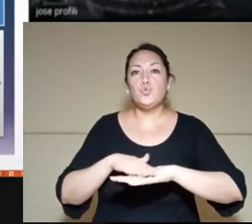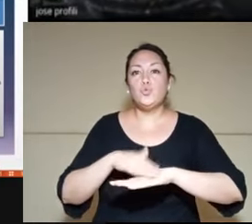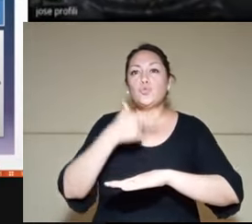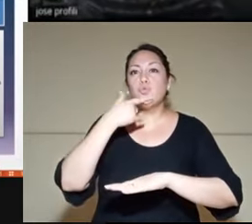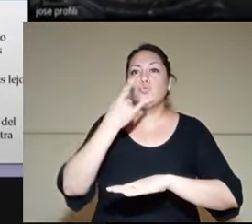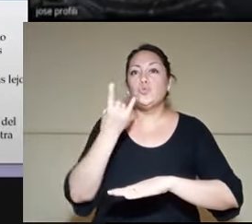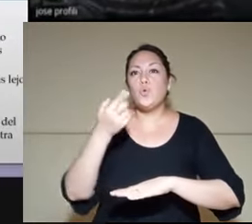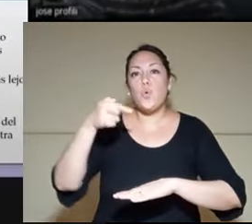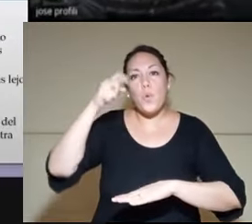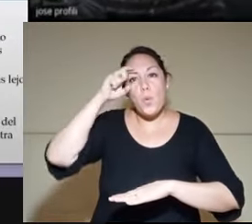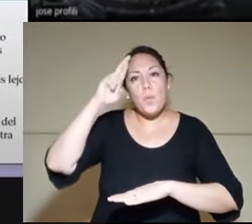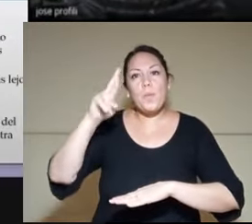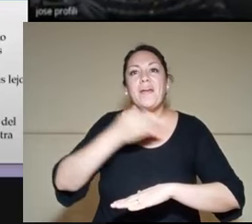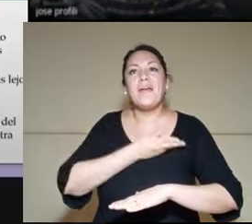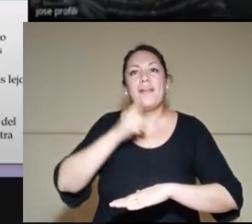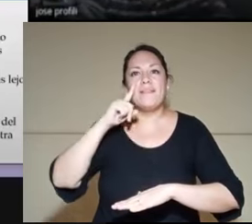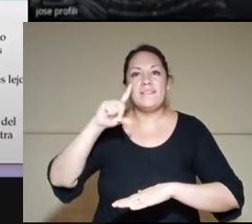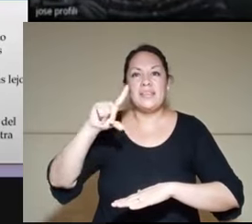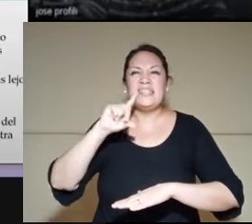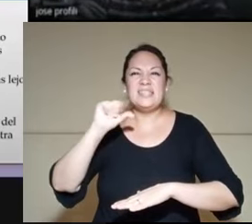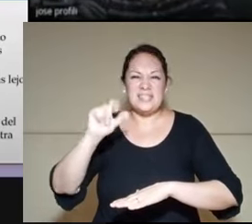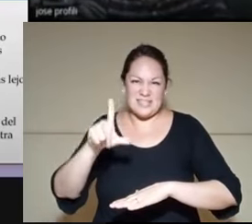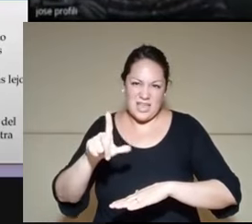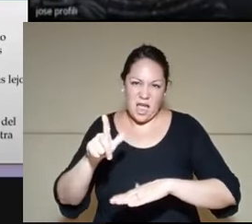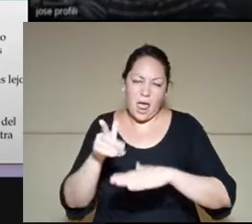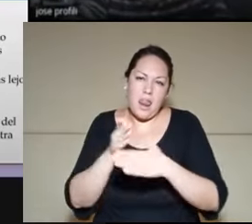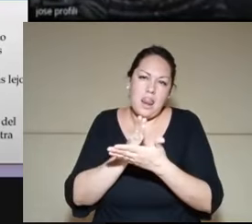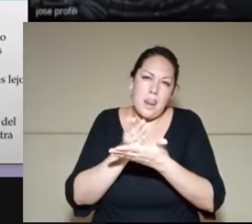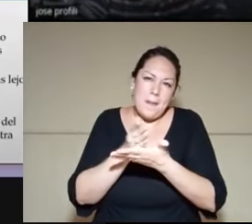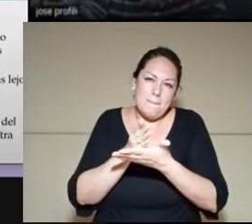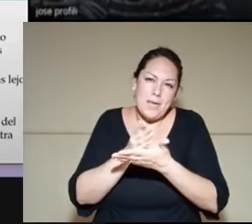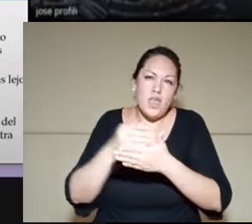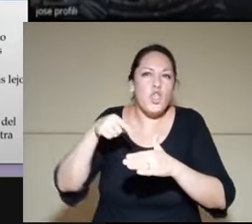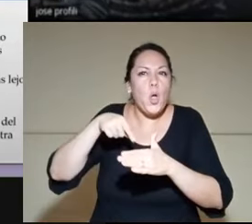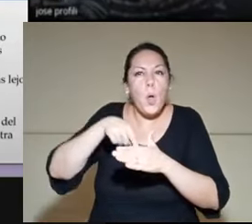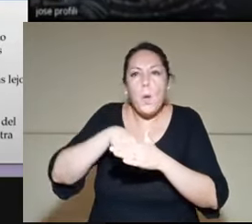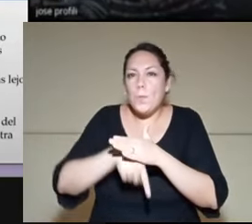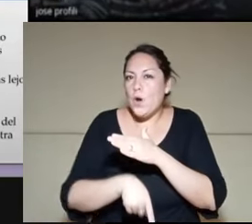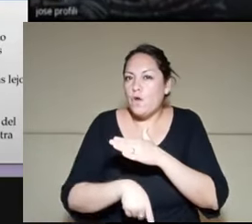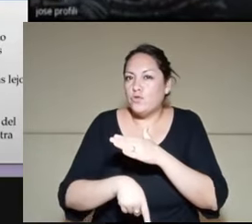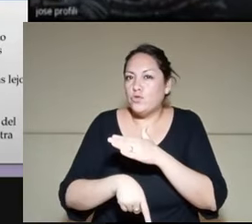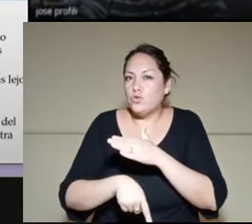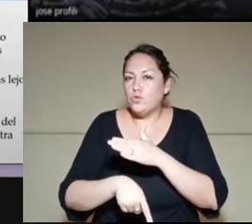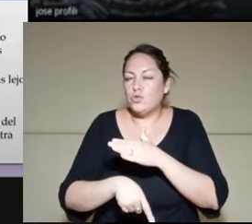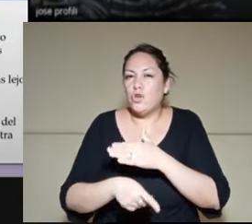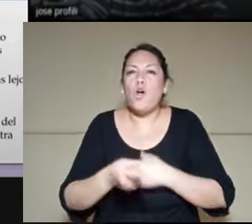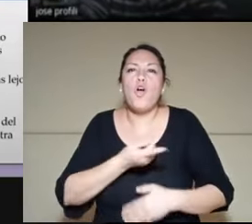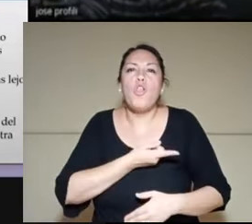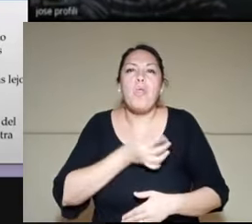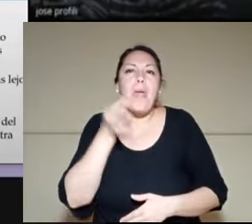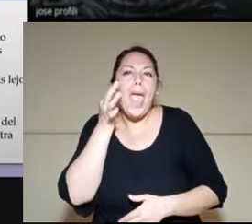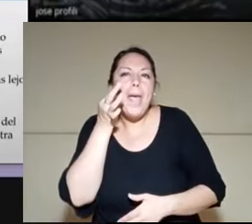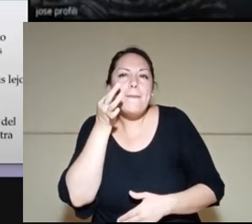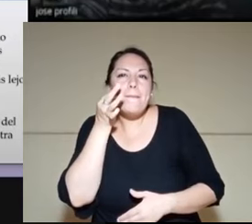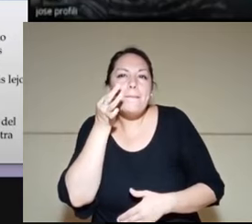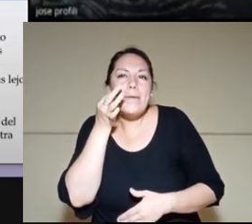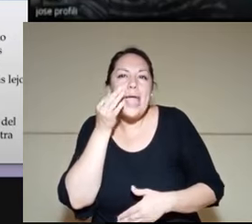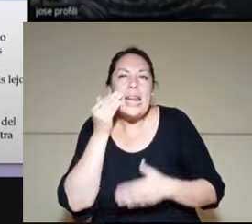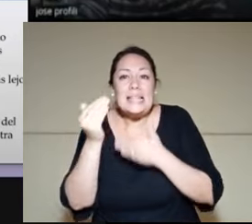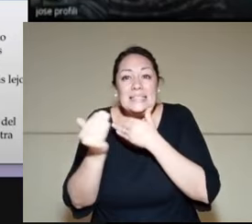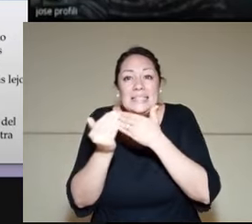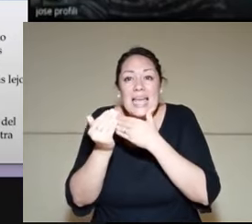Superficial, el concepto superficial, intermedio, profundo, bueno, se los dice la palabra. Superficial es que está cerca de la superficie del cuerpo, y profundo quiere decir que